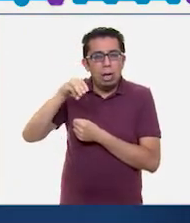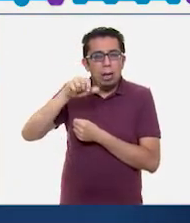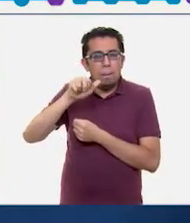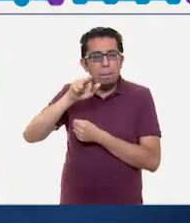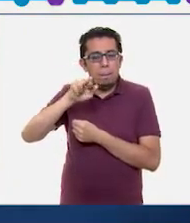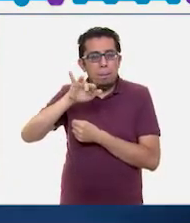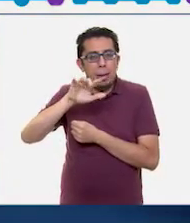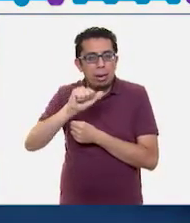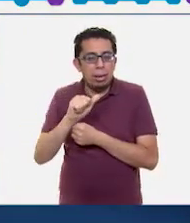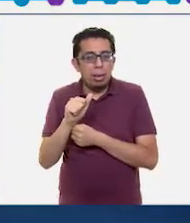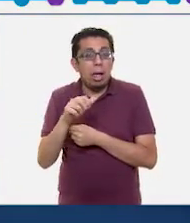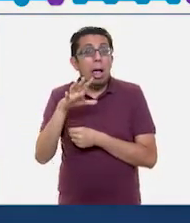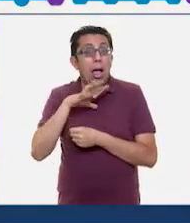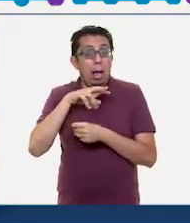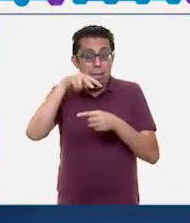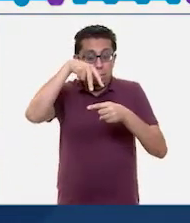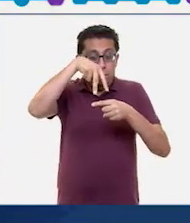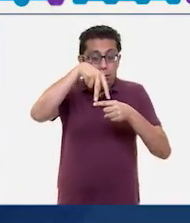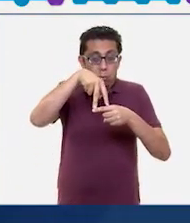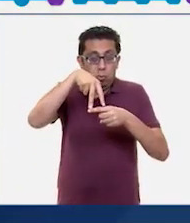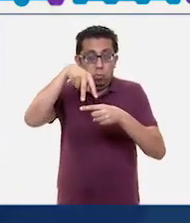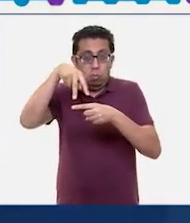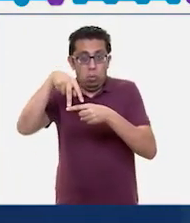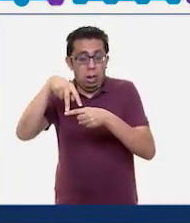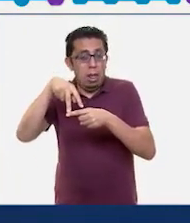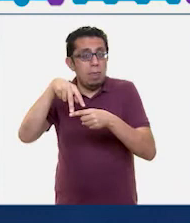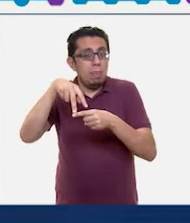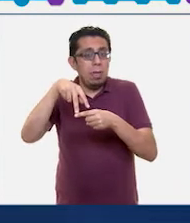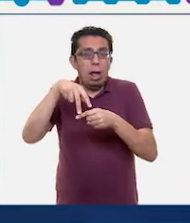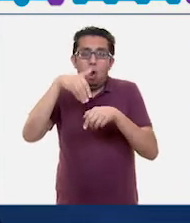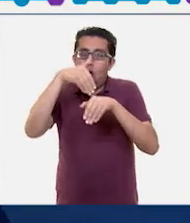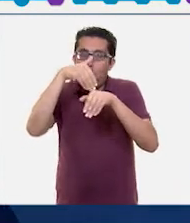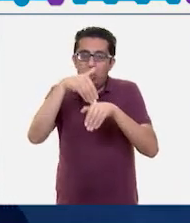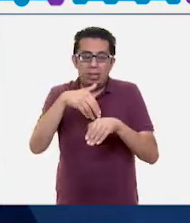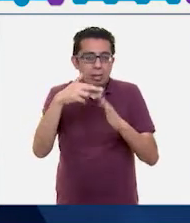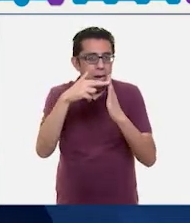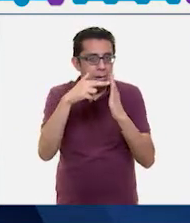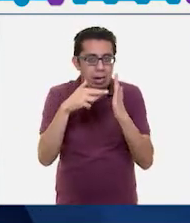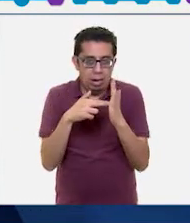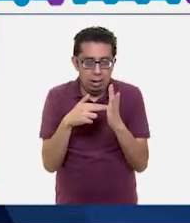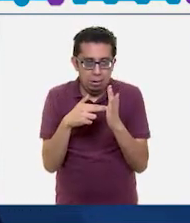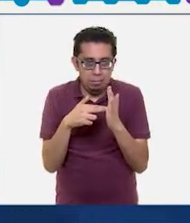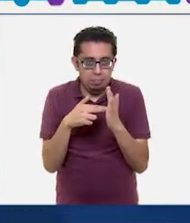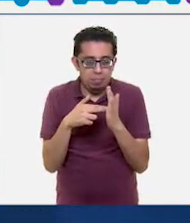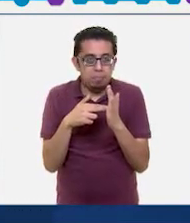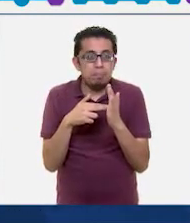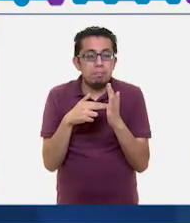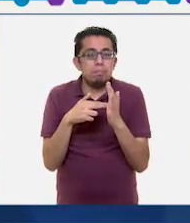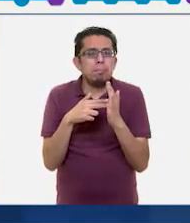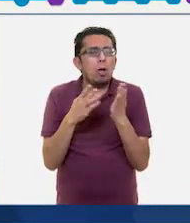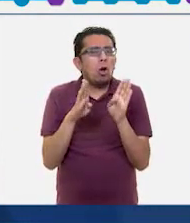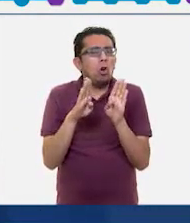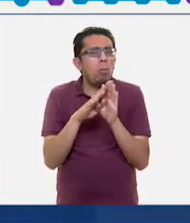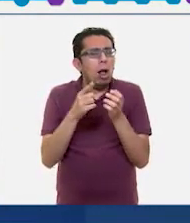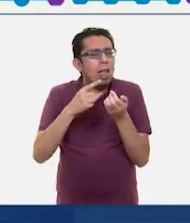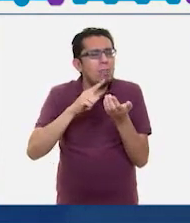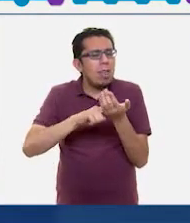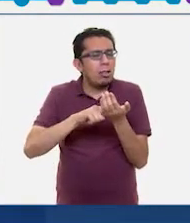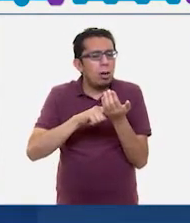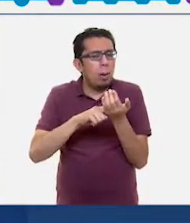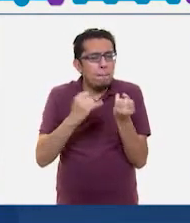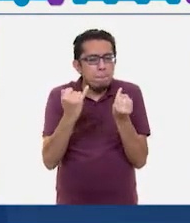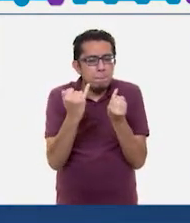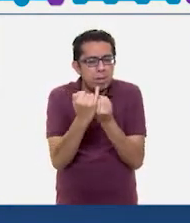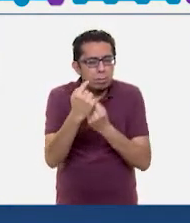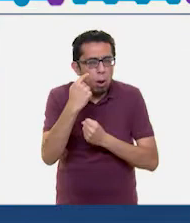formaron las siguientes figuras, respetando el patrón que sigue la sucesión. Descubrimos que la regularidad era que los